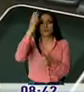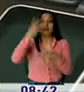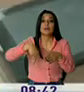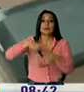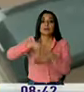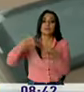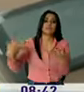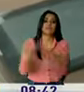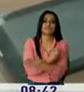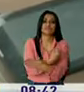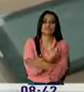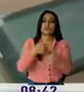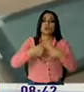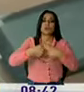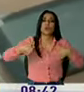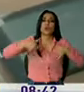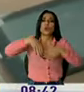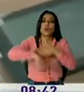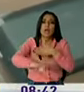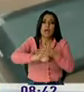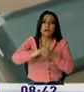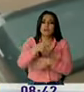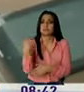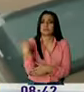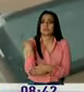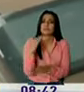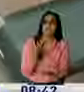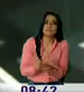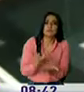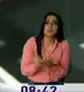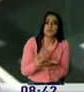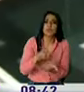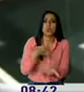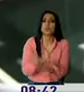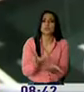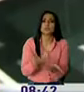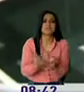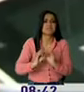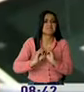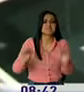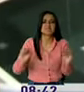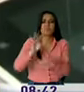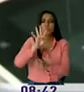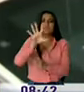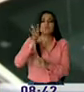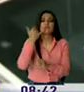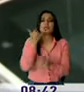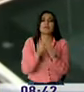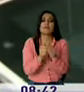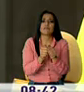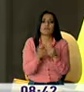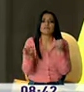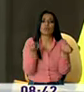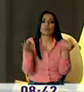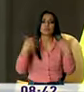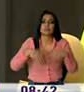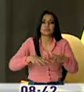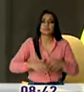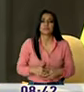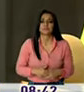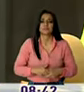en un local en el que no se justificaron el origen de 45 teléfonos durante un operativo. Y al